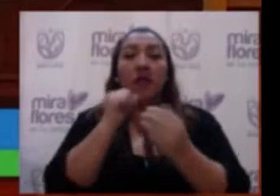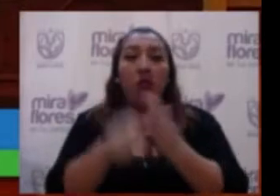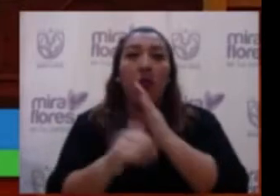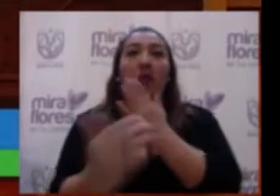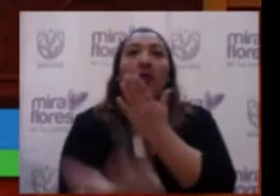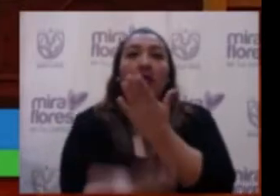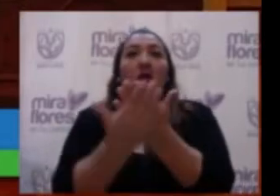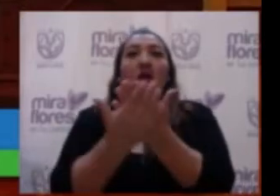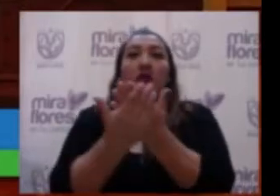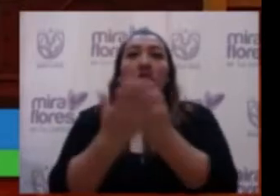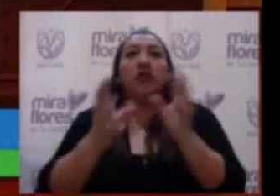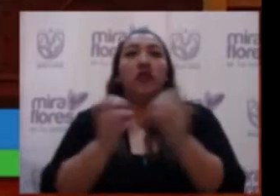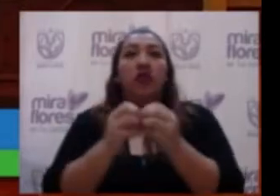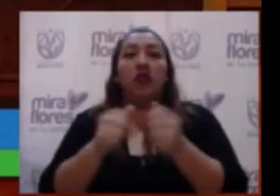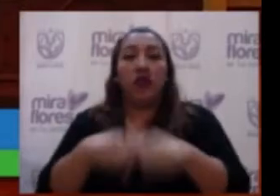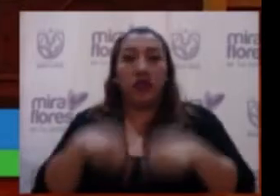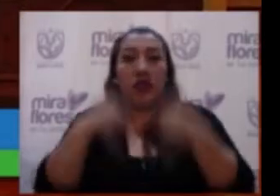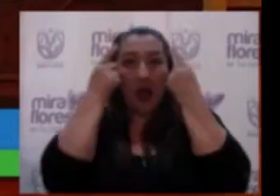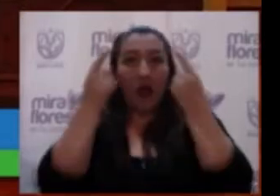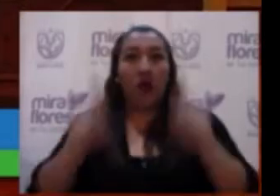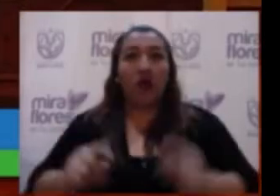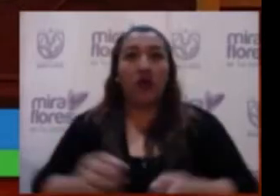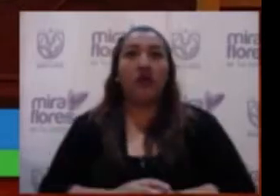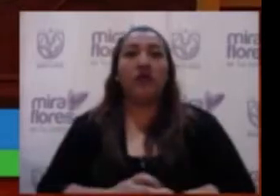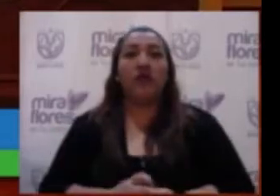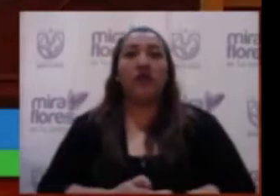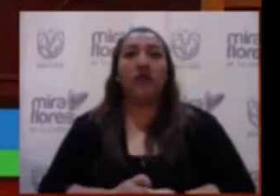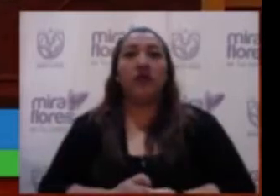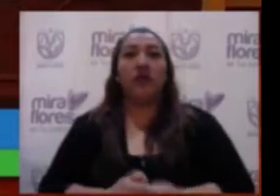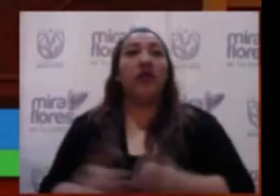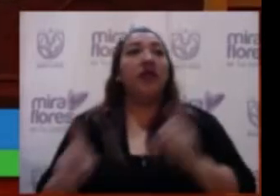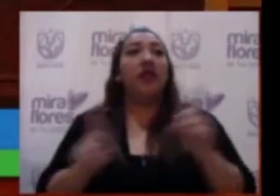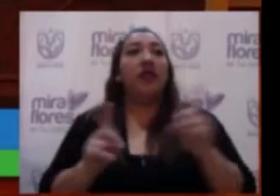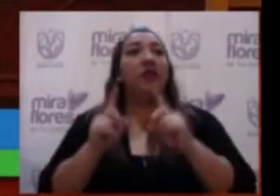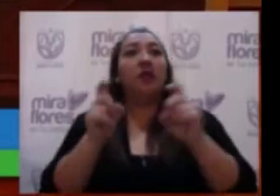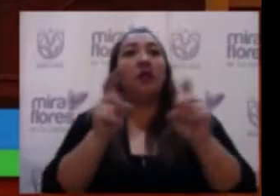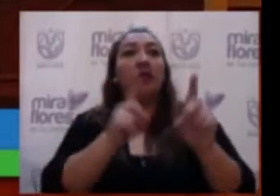forma parte integrante del presente acuerdo. Al debate.